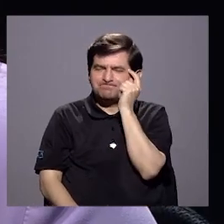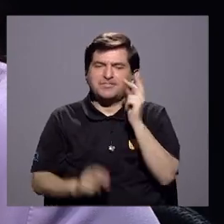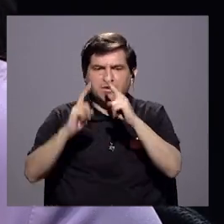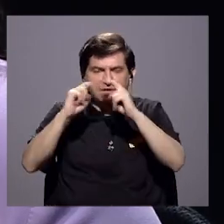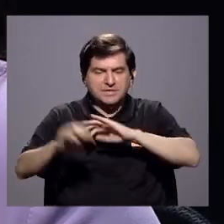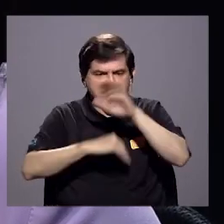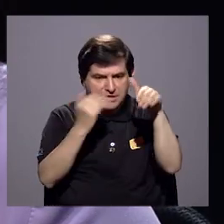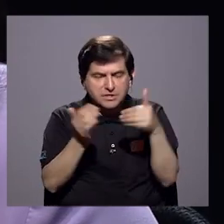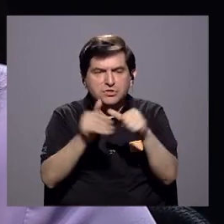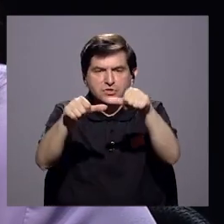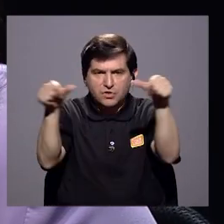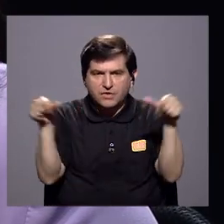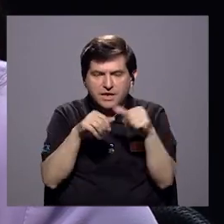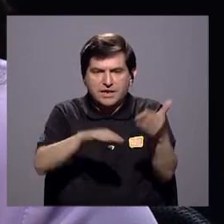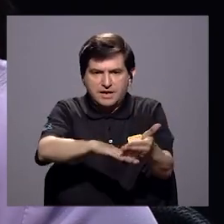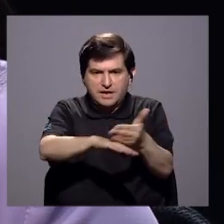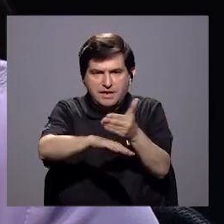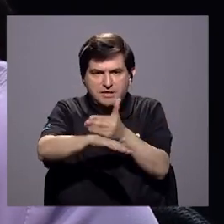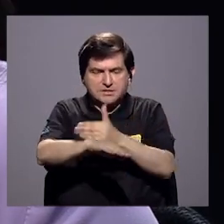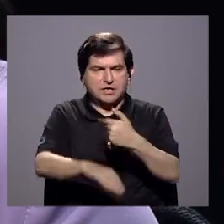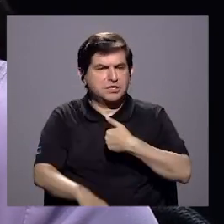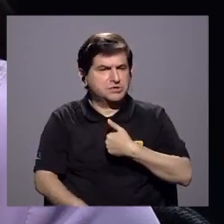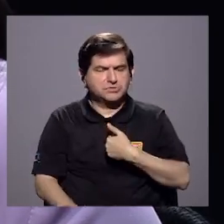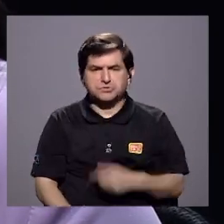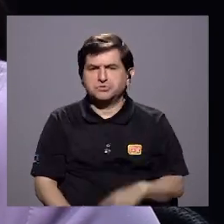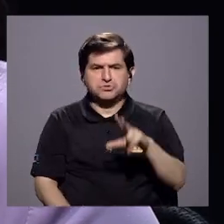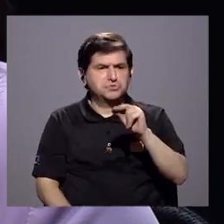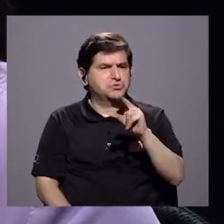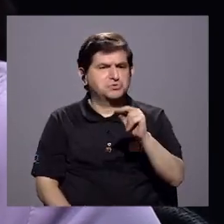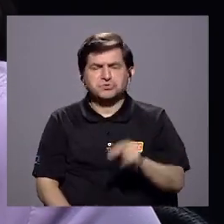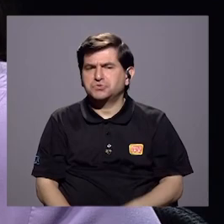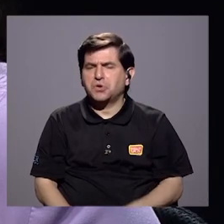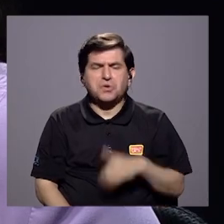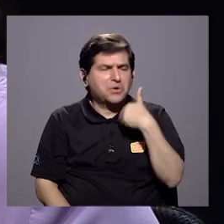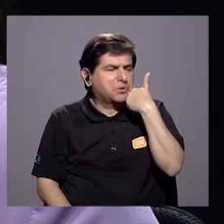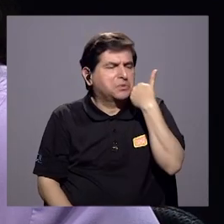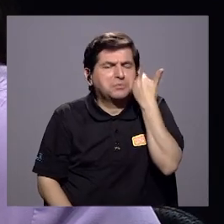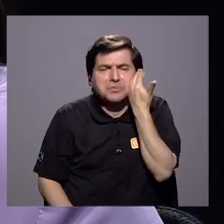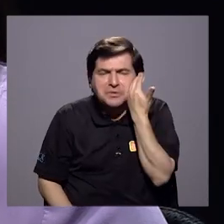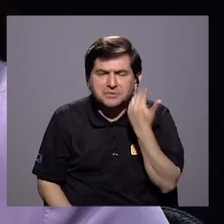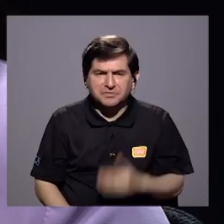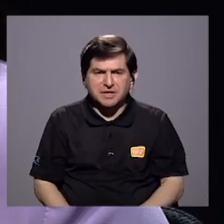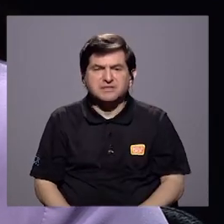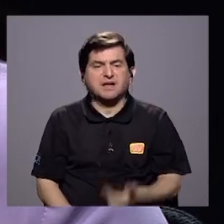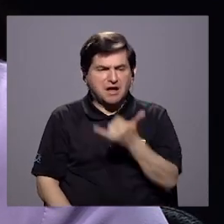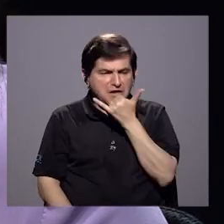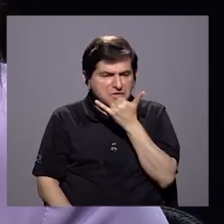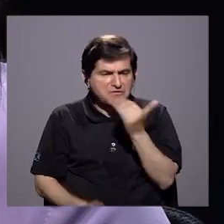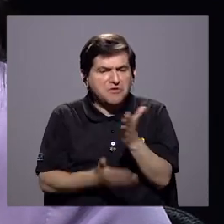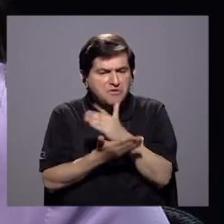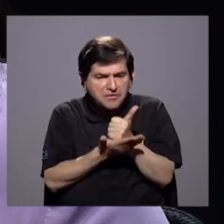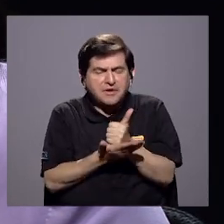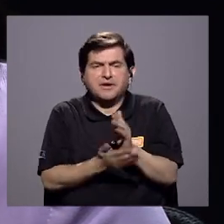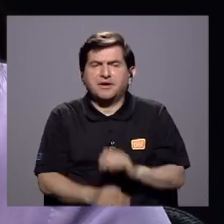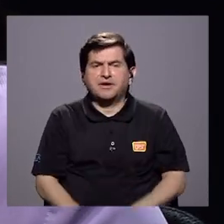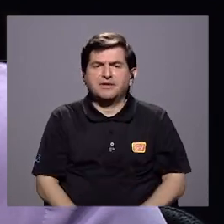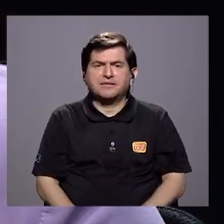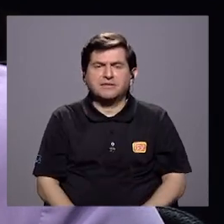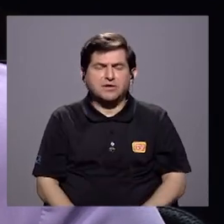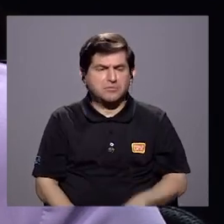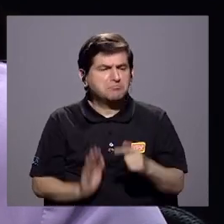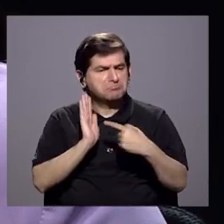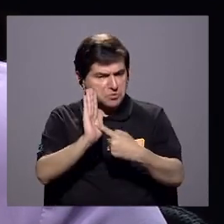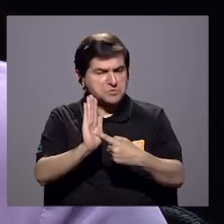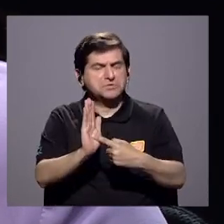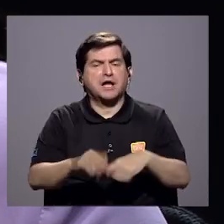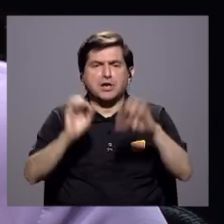y decir todas las áreas de mejora. En eso yo no he tenido ni empacho ni he sido tímida en decir hemos fallado en A, en B o en C